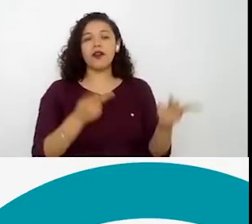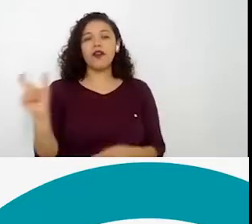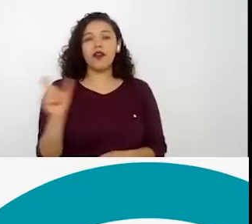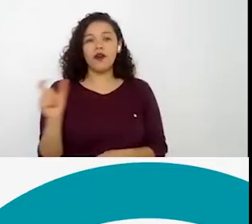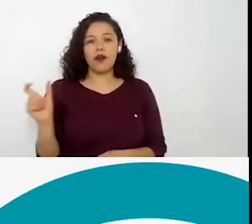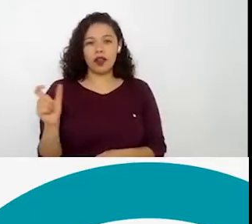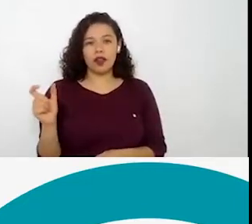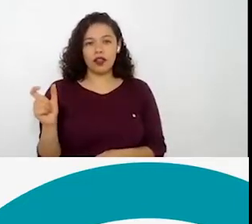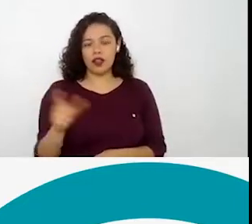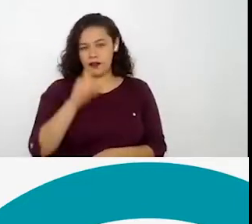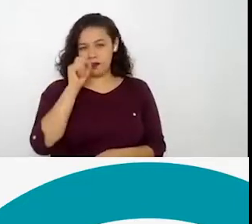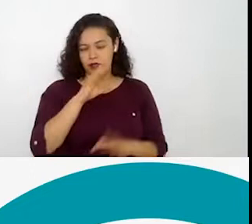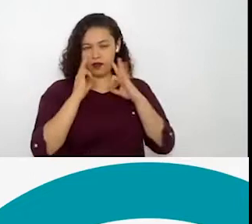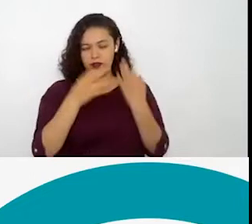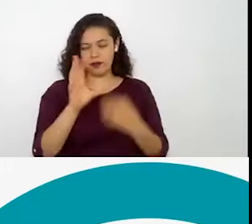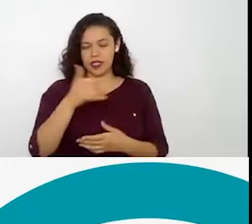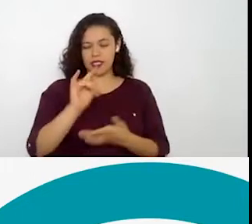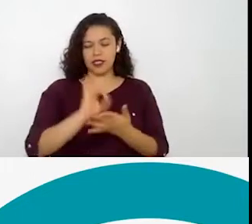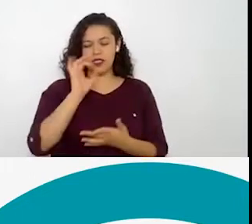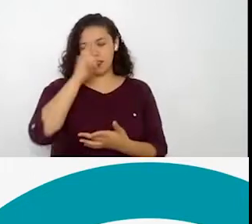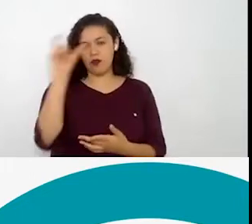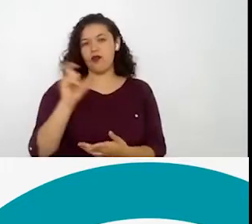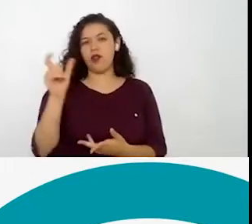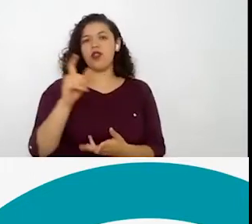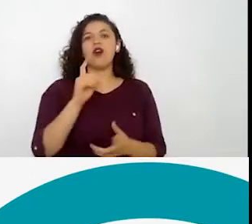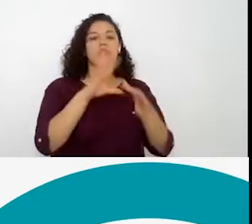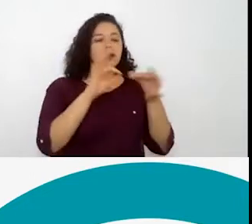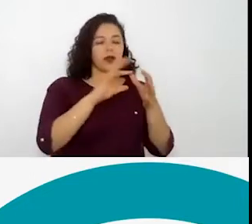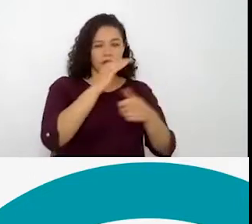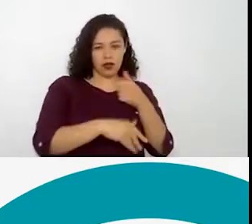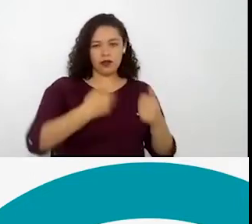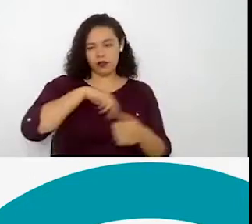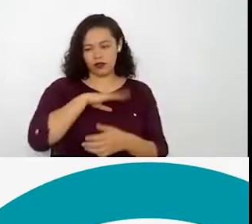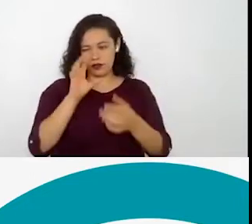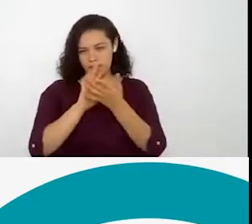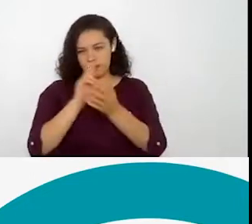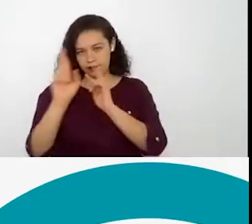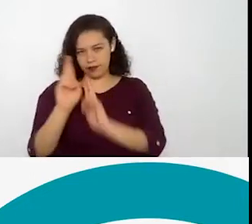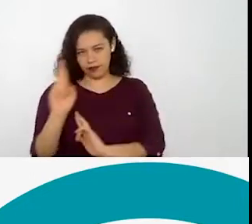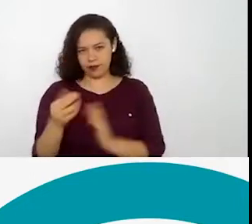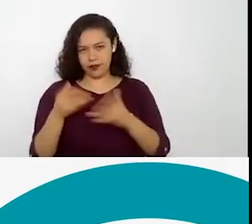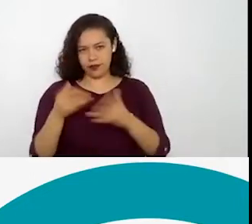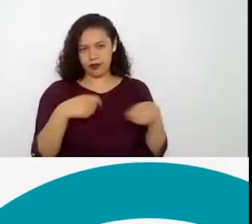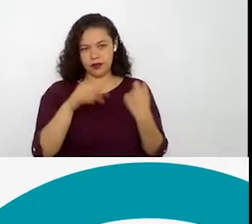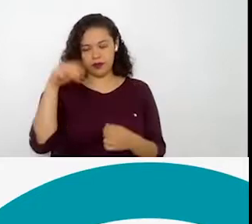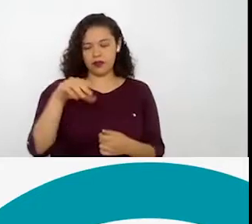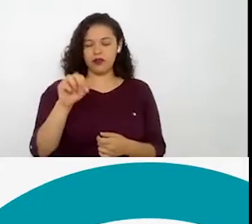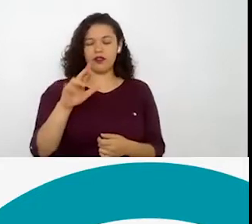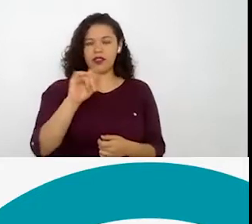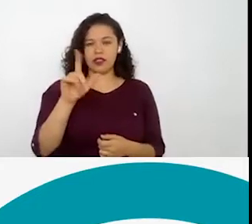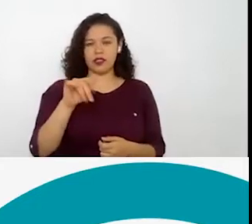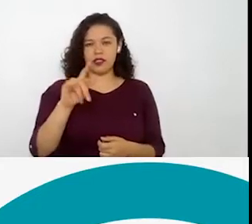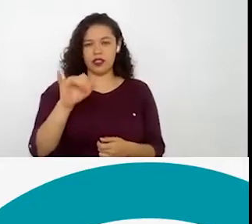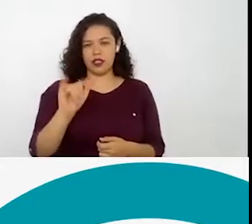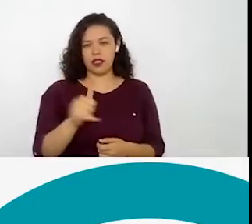podrán hacer De igual forma por medio del chat y al finalizar la presentación se les dará respuesta deseado la palabra la maestra lorenza astigar jefa